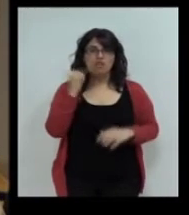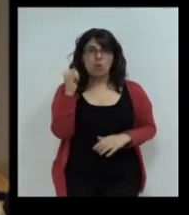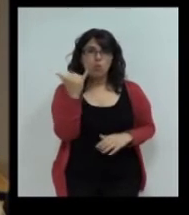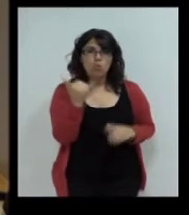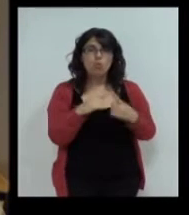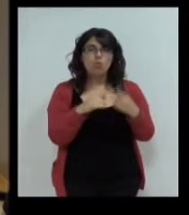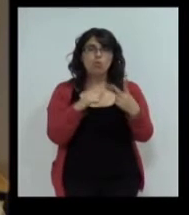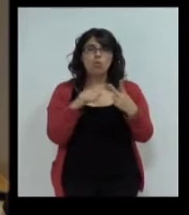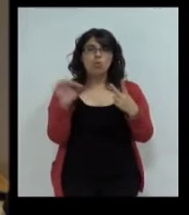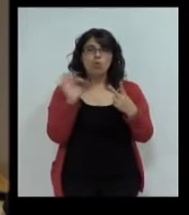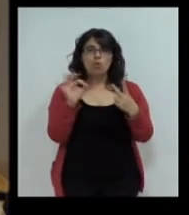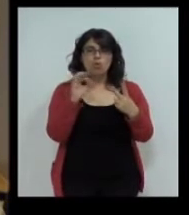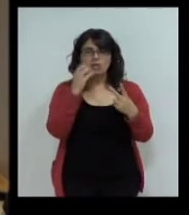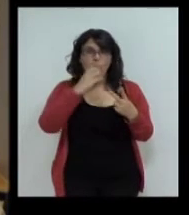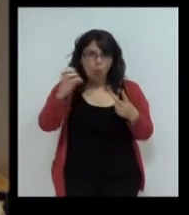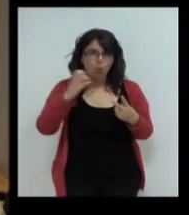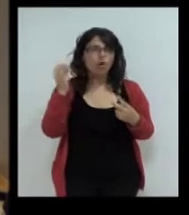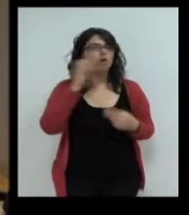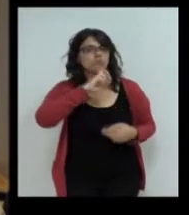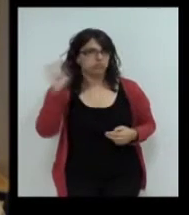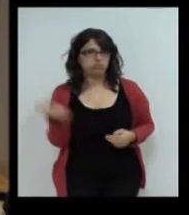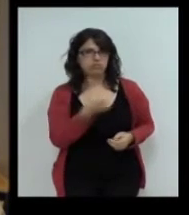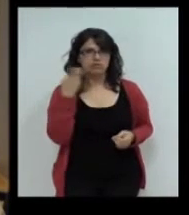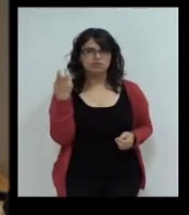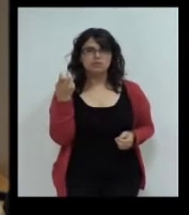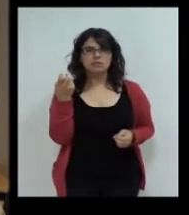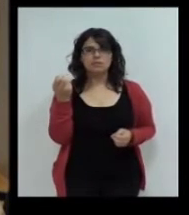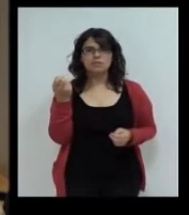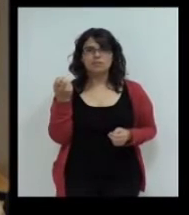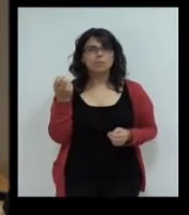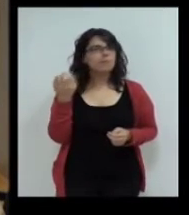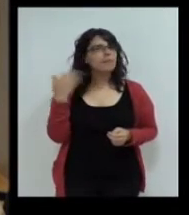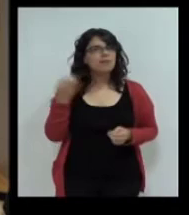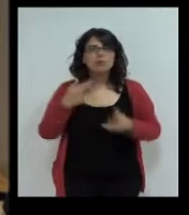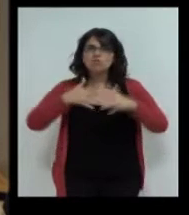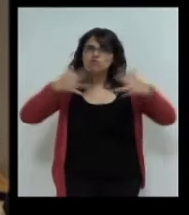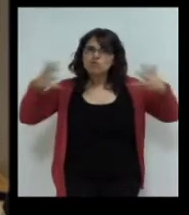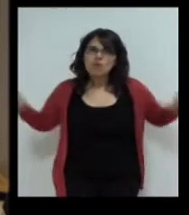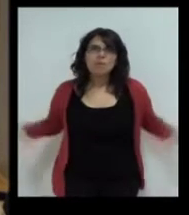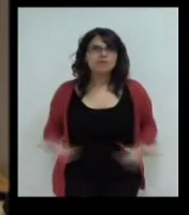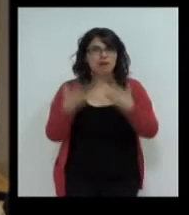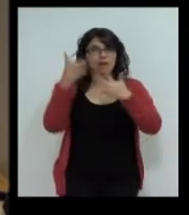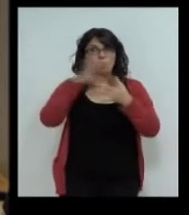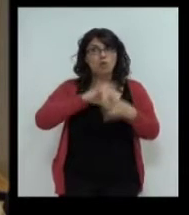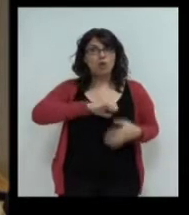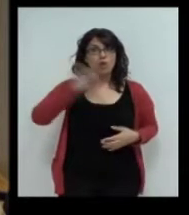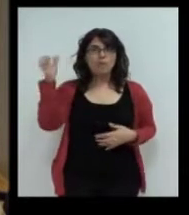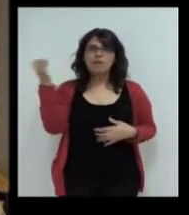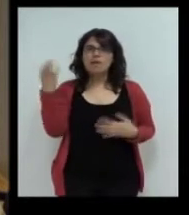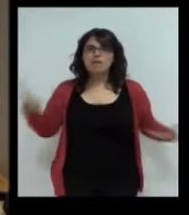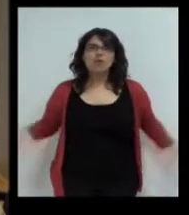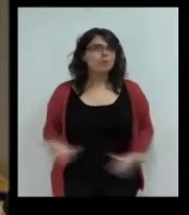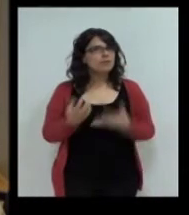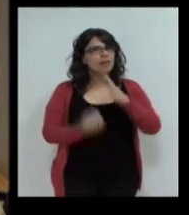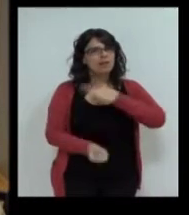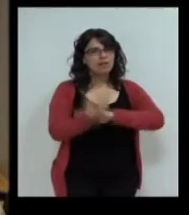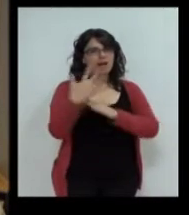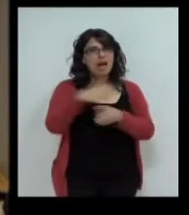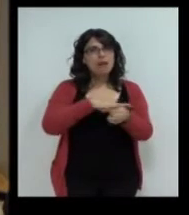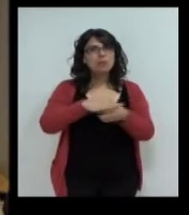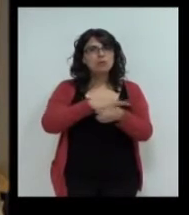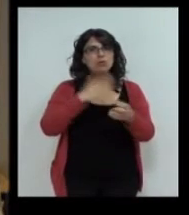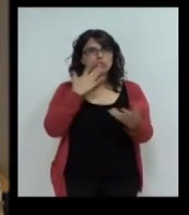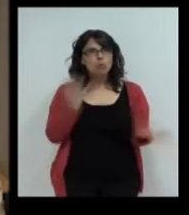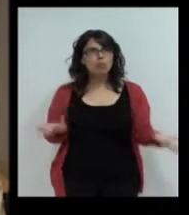¿no? Hay que intentar y hay que fomentar, en este caso desde la Unión Europea, la generación de esos ámbitos de